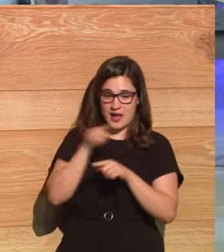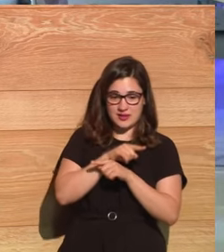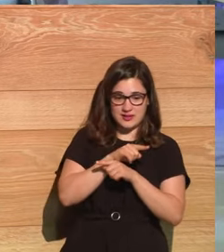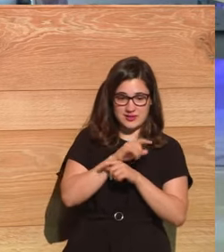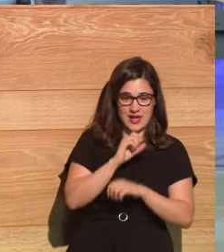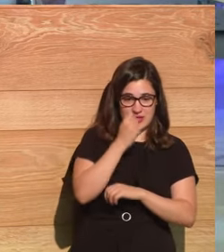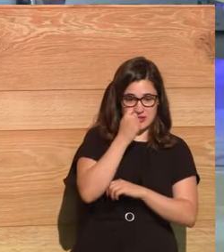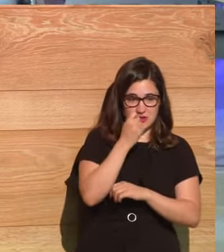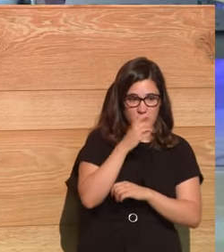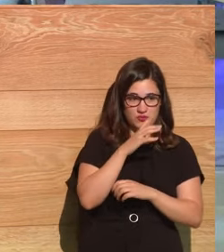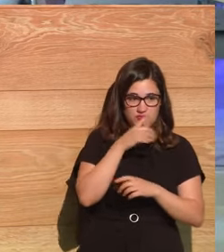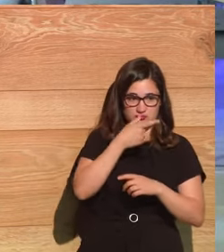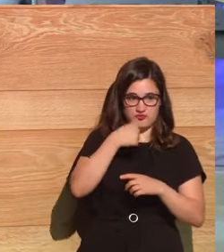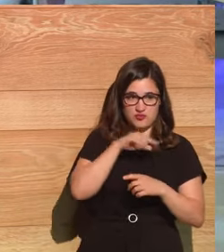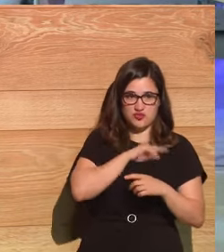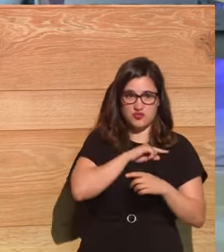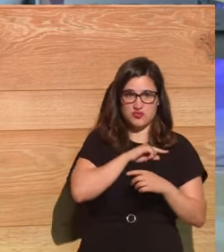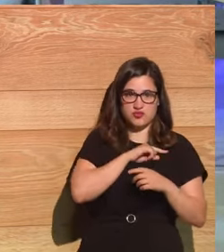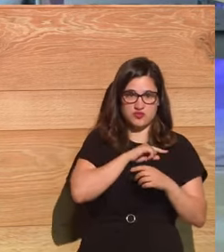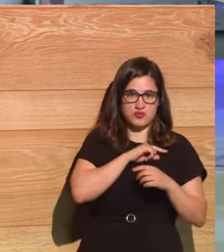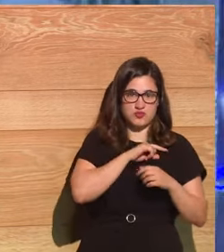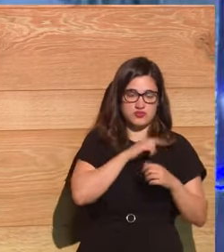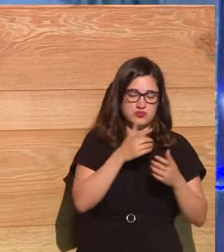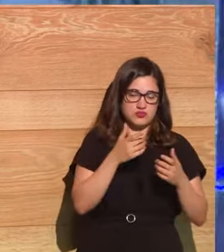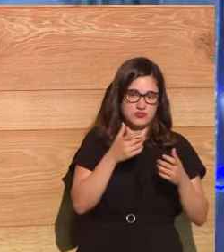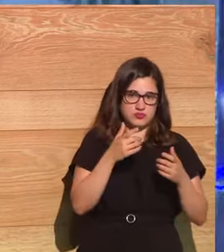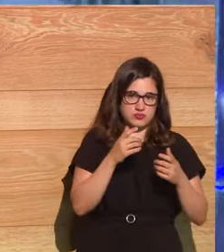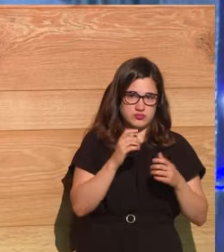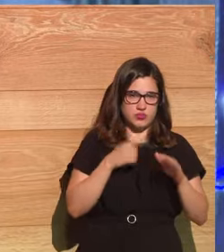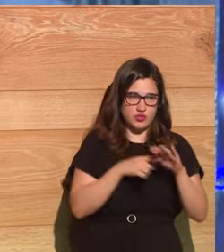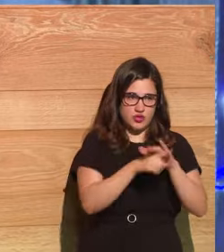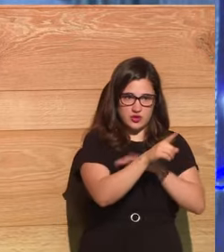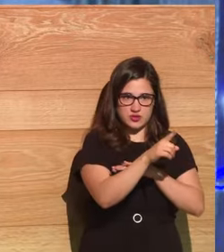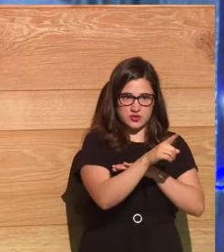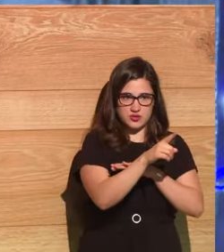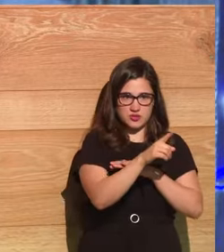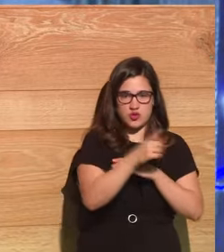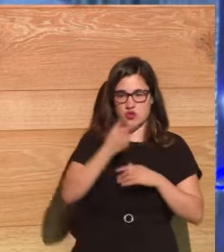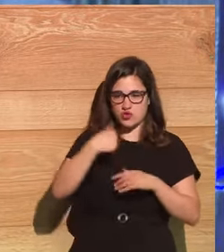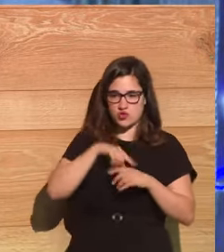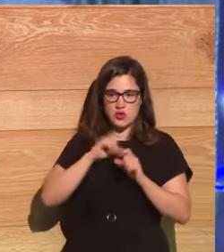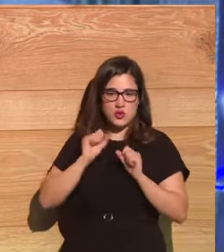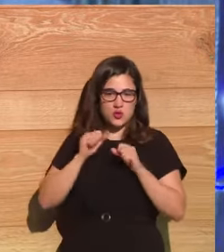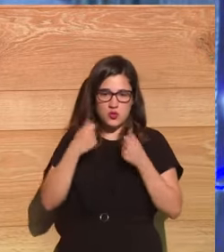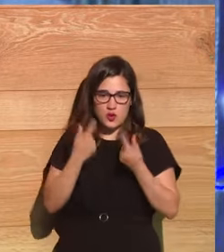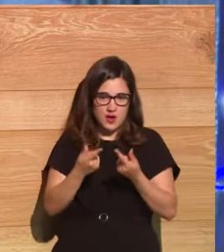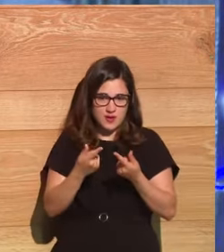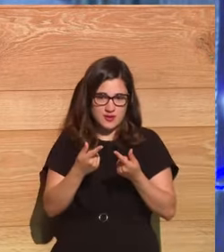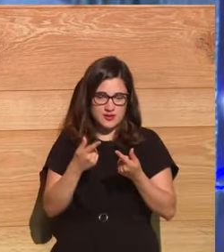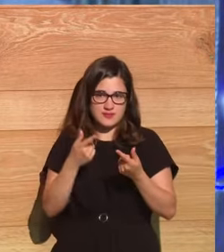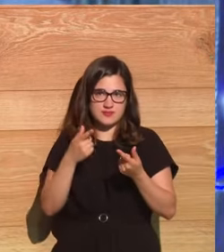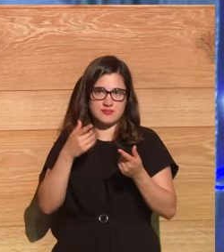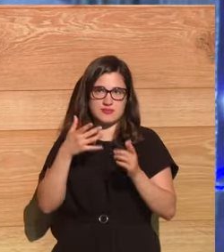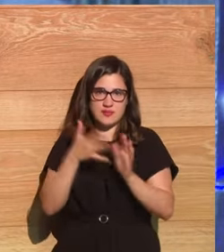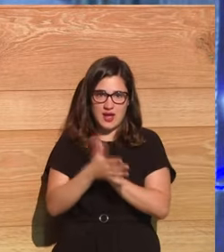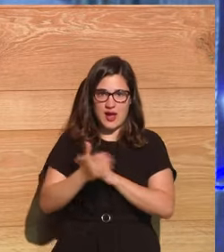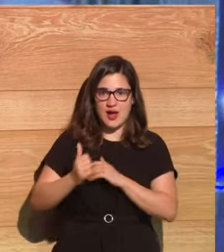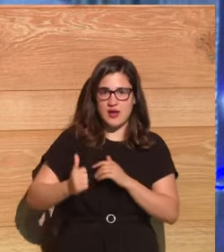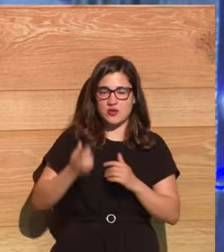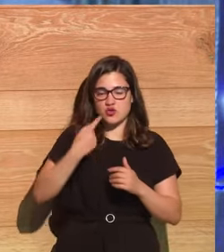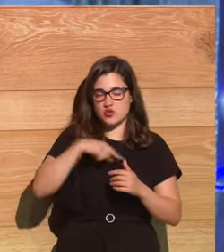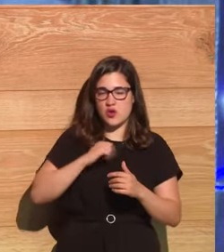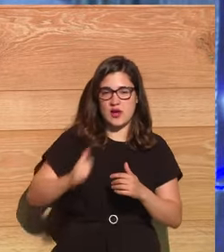éxito civilizatorio, el éxito artificial sin carga negativa, ¿eh? Quiero decir que naturalmente somos artificiales nosotros, ¿no? Somos una especie